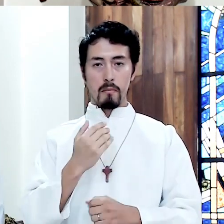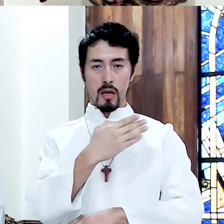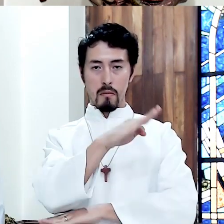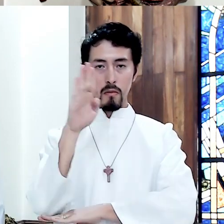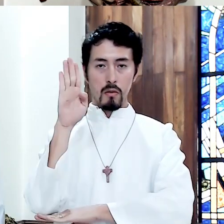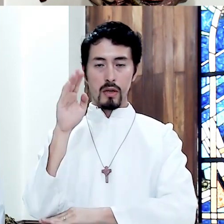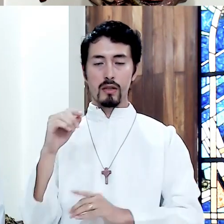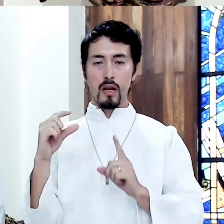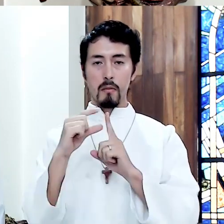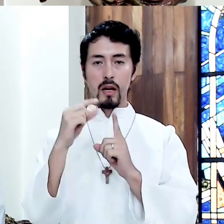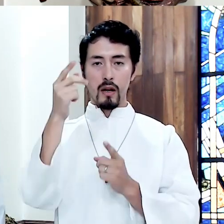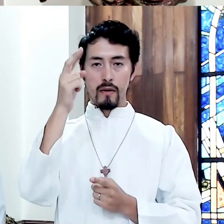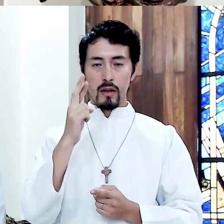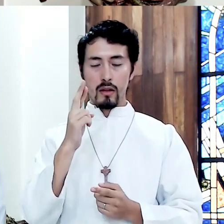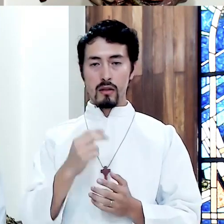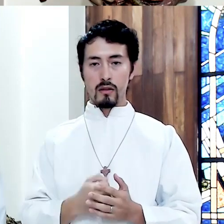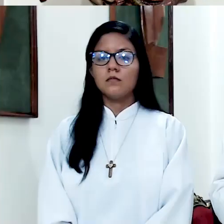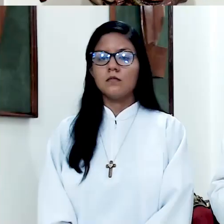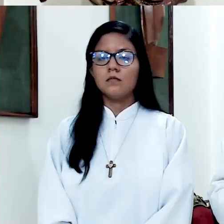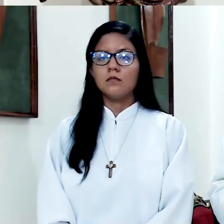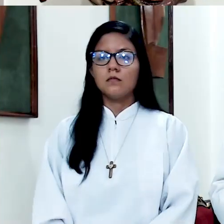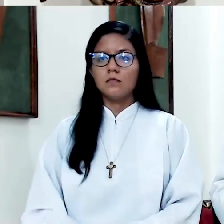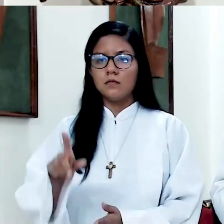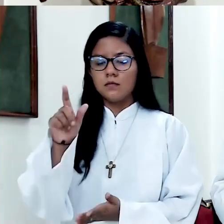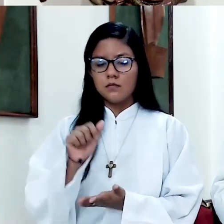Palabra de Dios. Te alabamos, Señor.